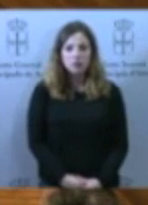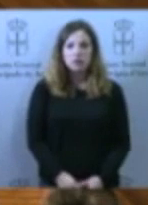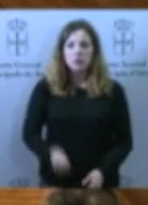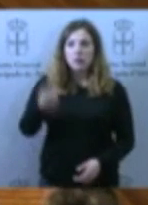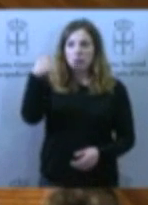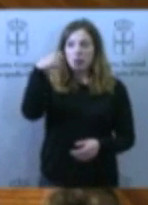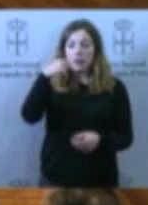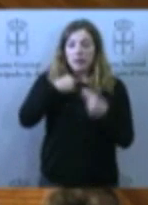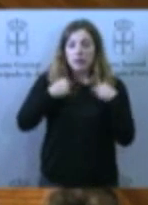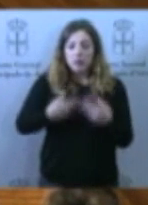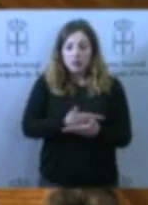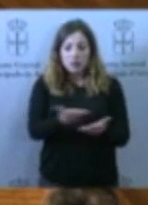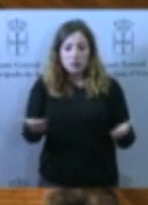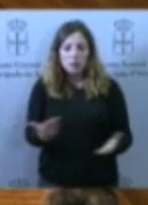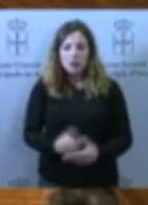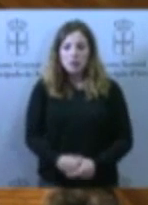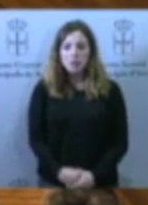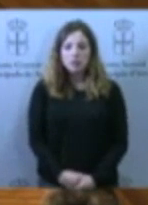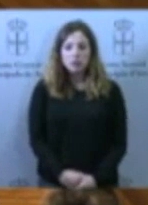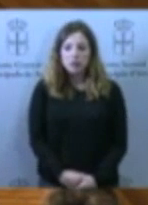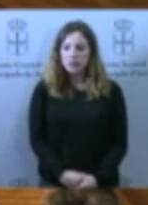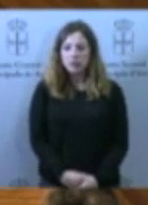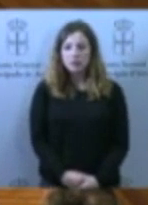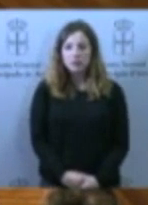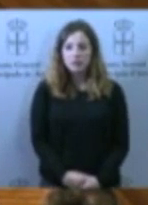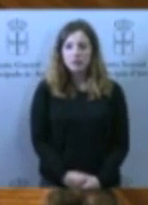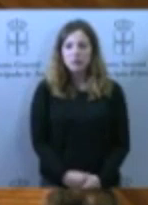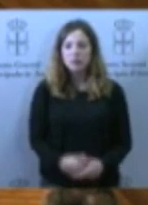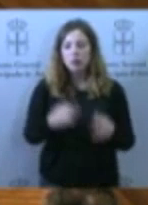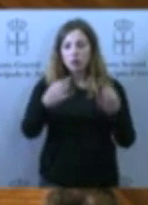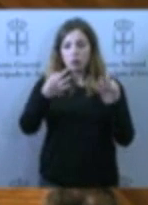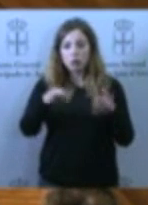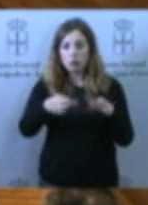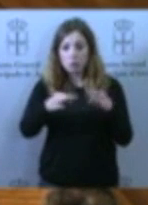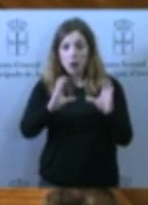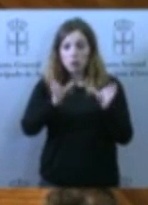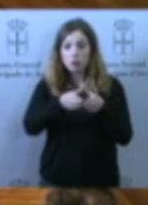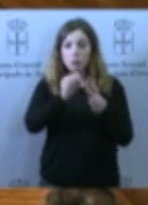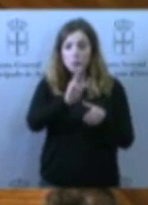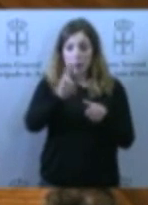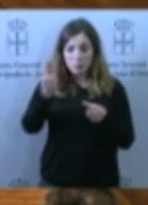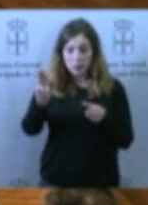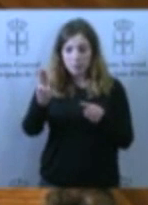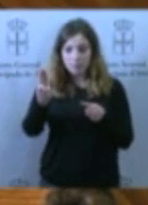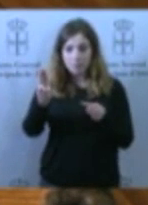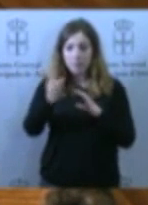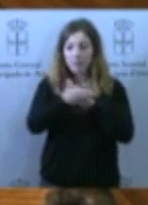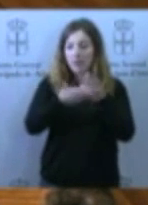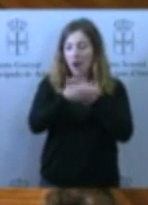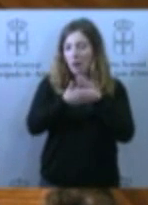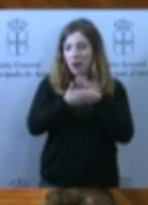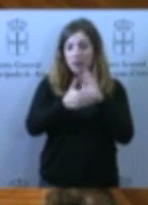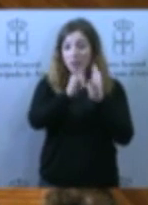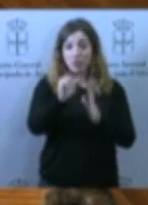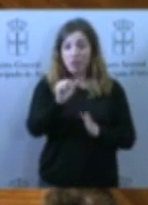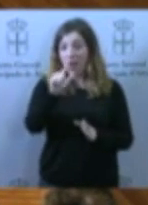presidente, señorías. Señor Zapico, es normal que el Partido Popular no pueda hacer referencias a Zalia en